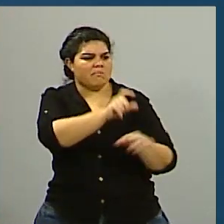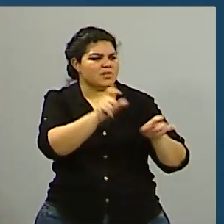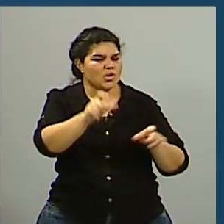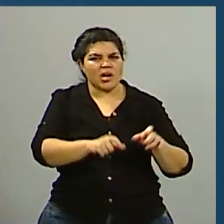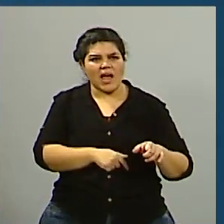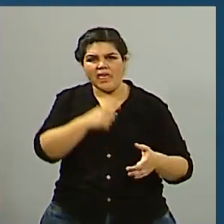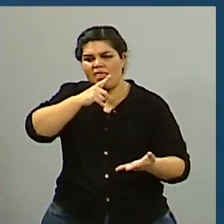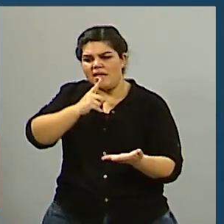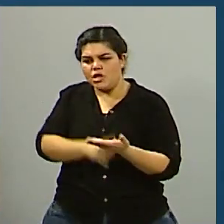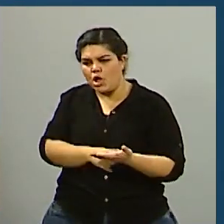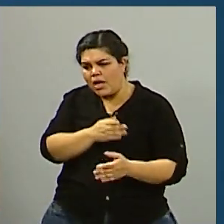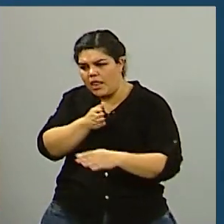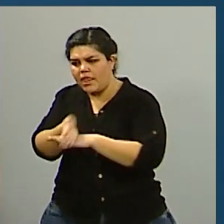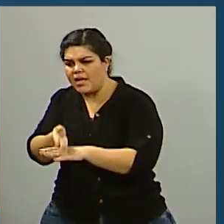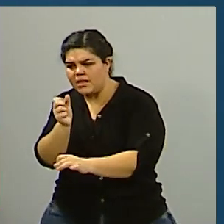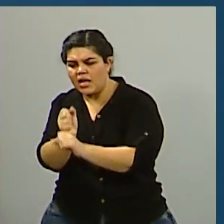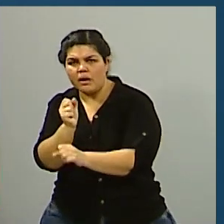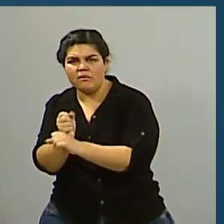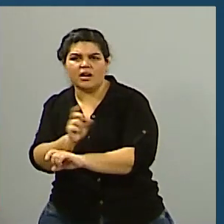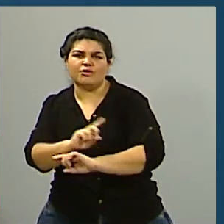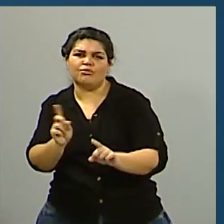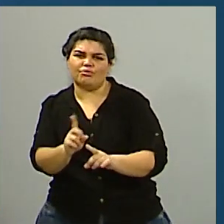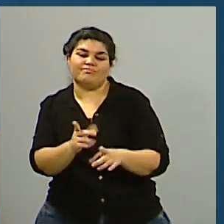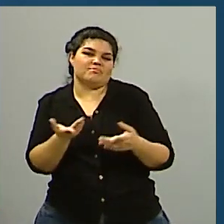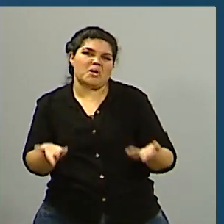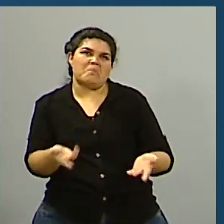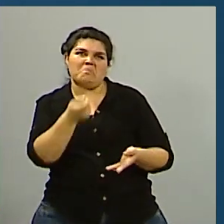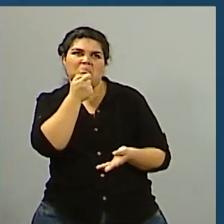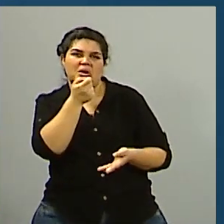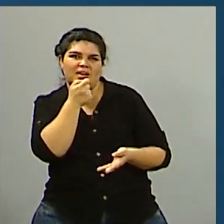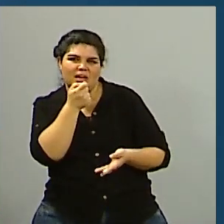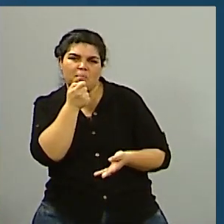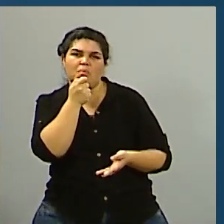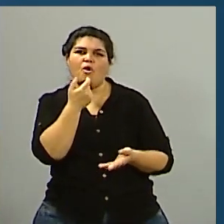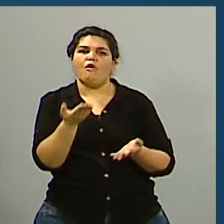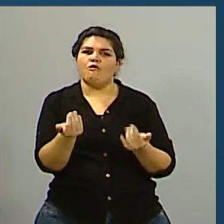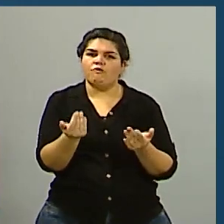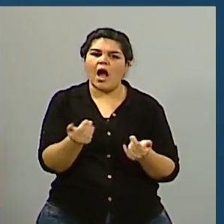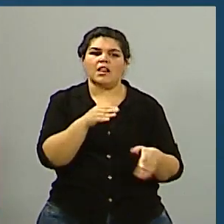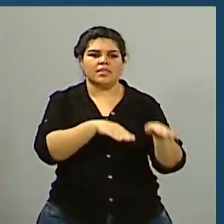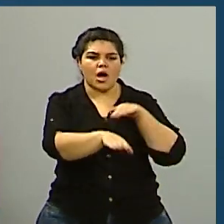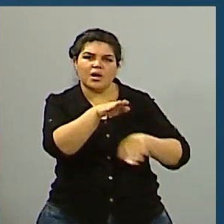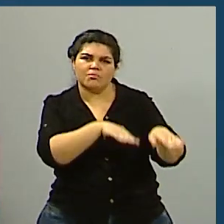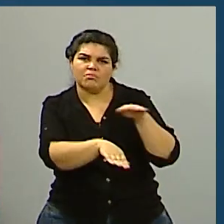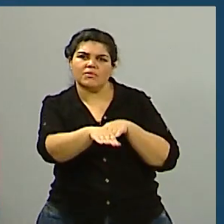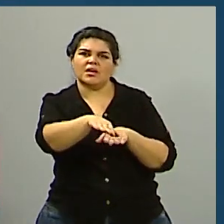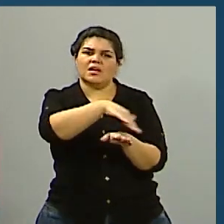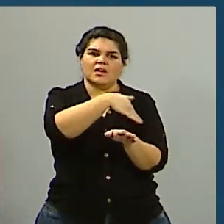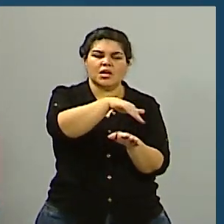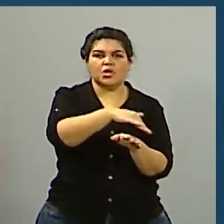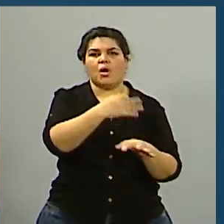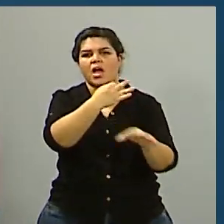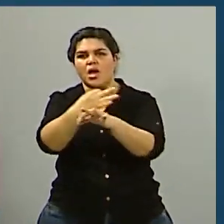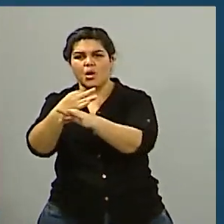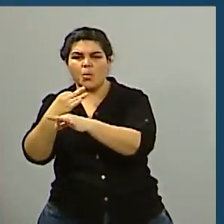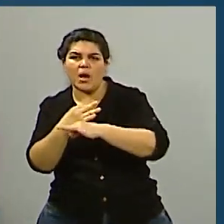mismo, caminos rurales, infraestructura, digamos, energética, sea que estamos Bueno, igual. todo eso hace que la gente se